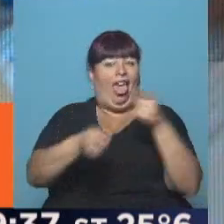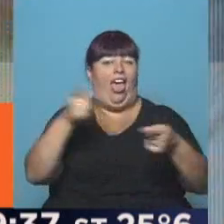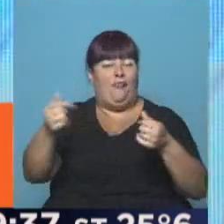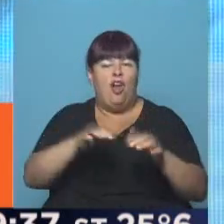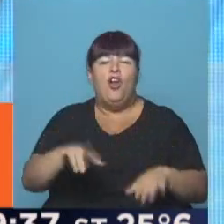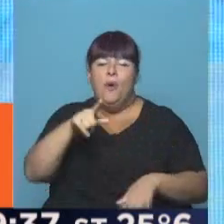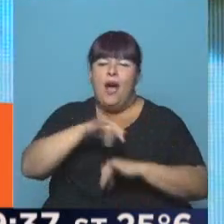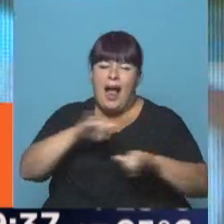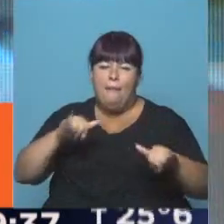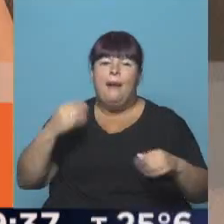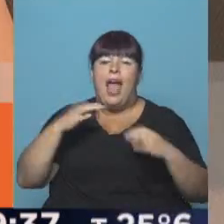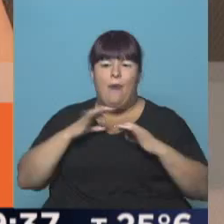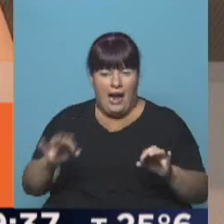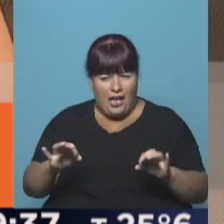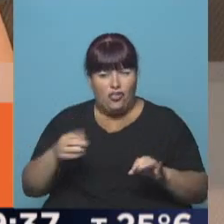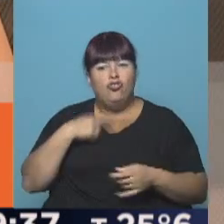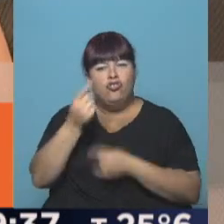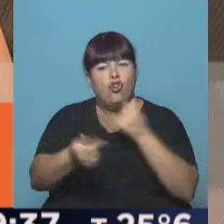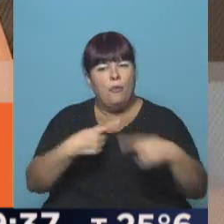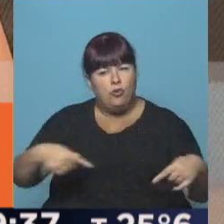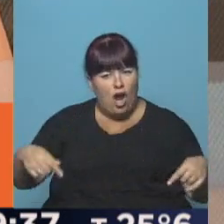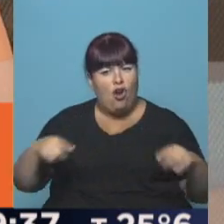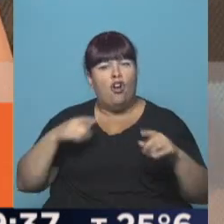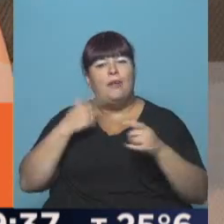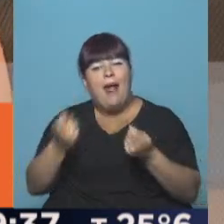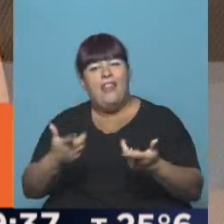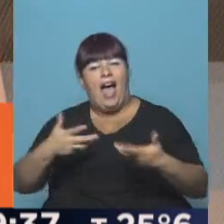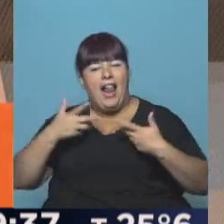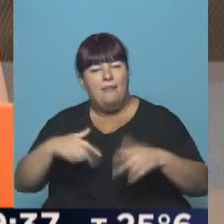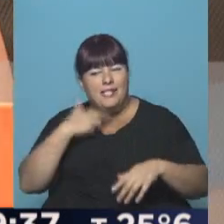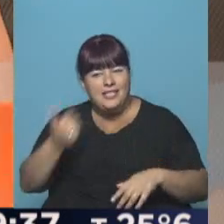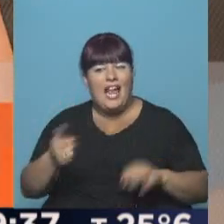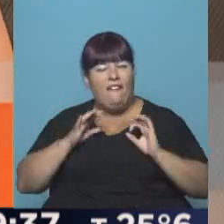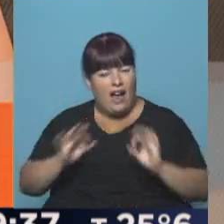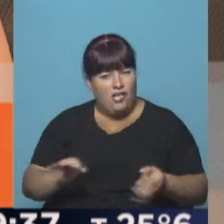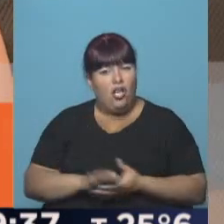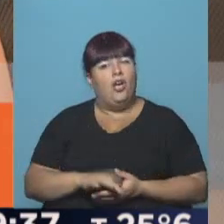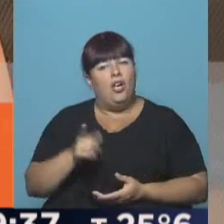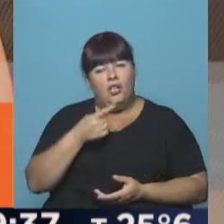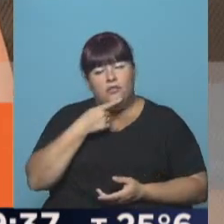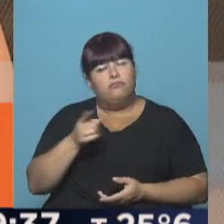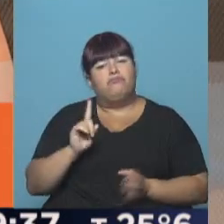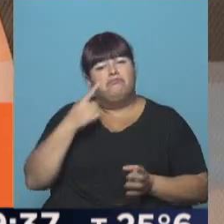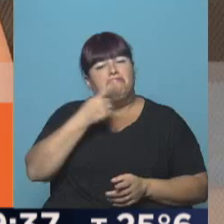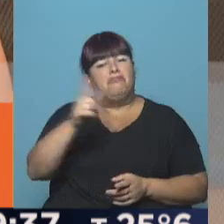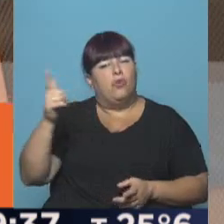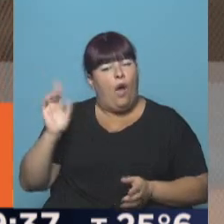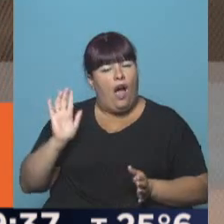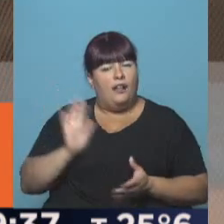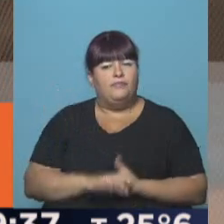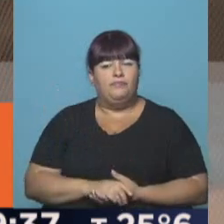ustedes deberían hacer una campaña para las vacaciones yo he comprado muchas cositas para entretener a mis hijas en vacaciones eso no no no se ve en